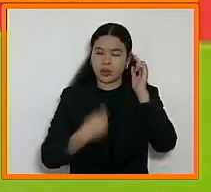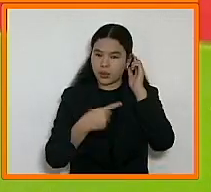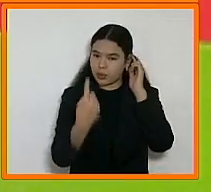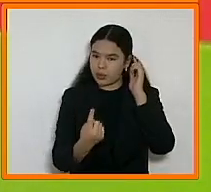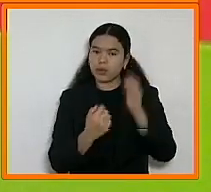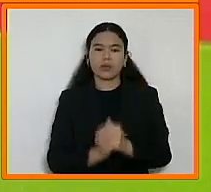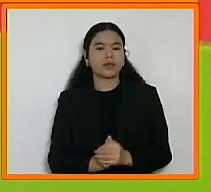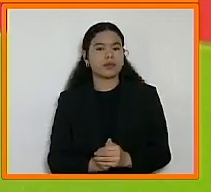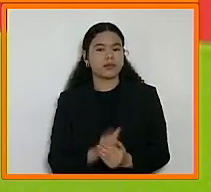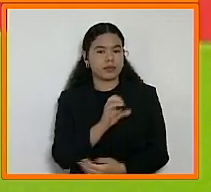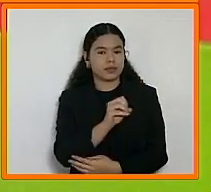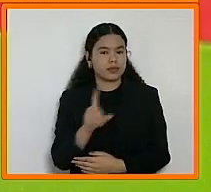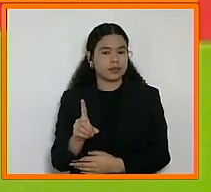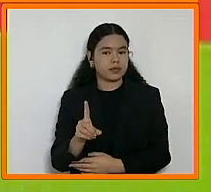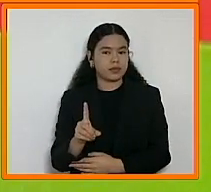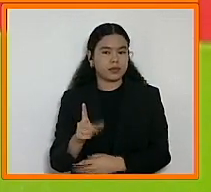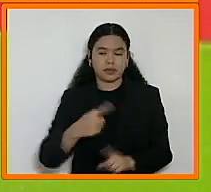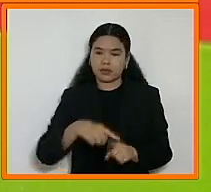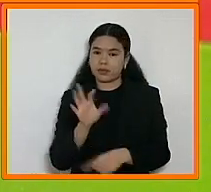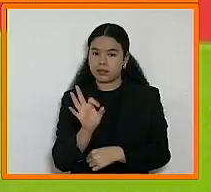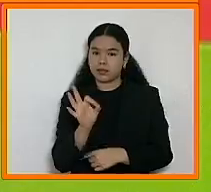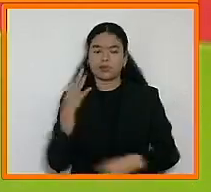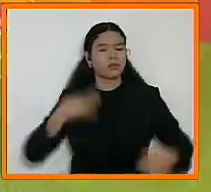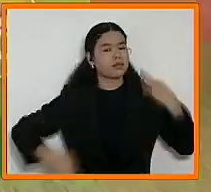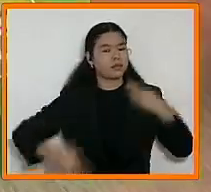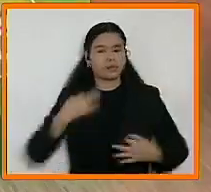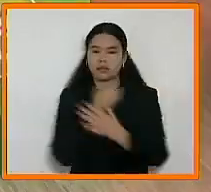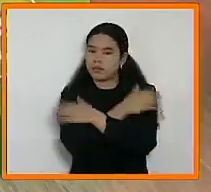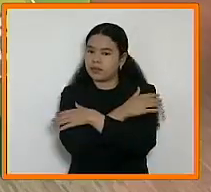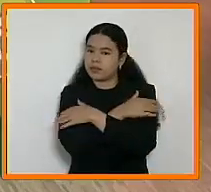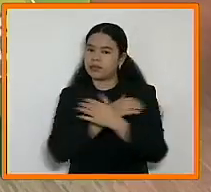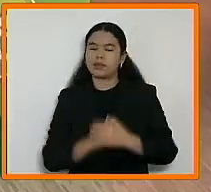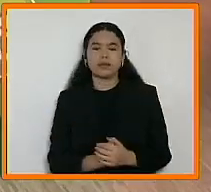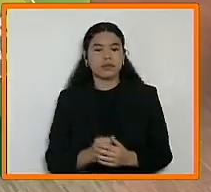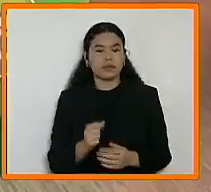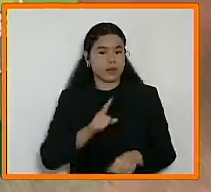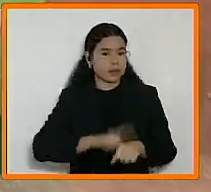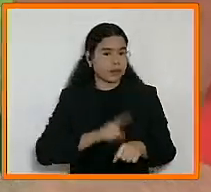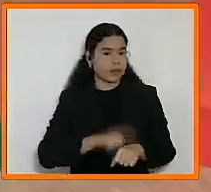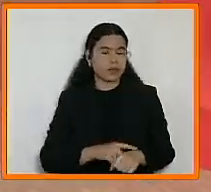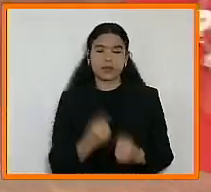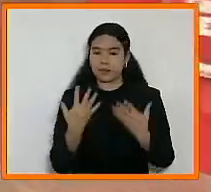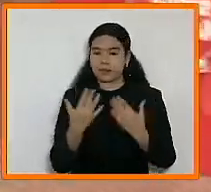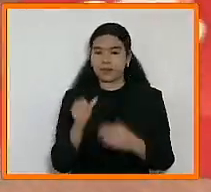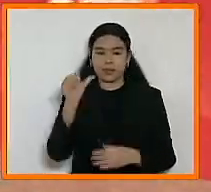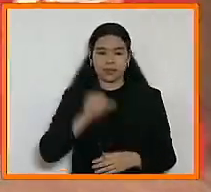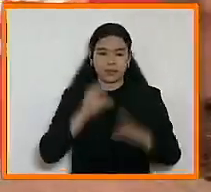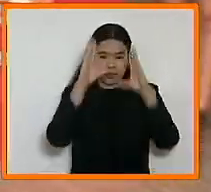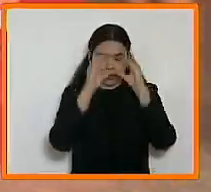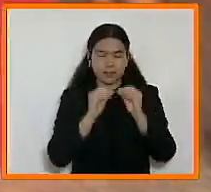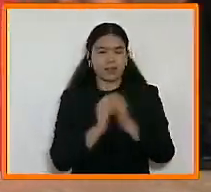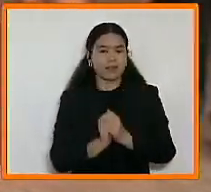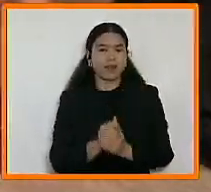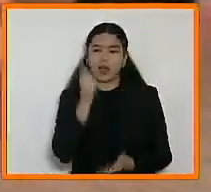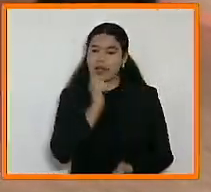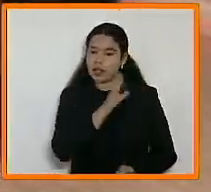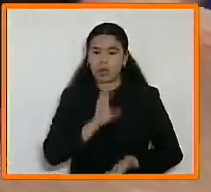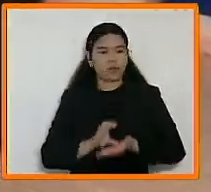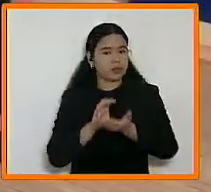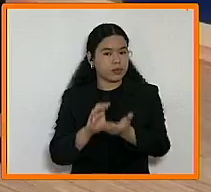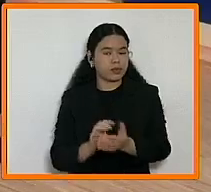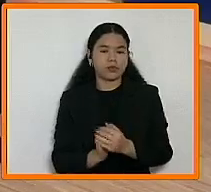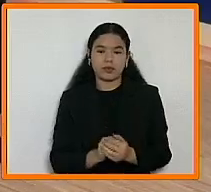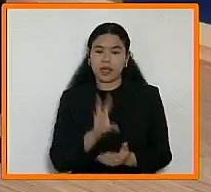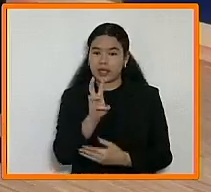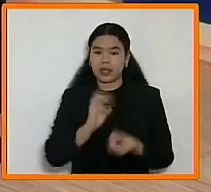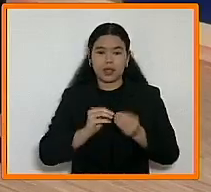1, 01, más 9. Muchas felicidades, se llegó el momento más esperado de la noche, Loto Super Premio y sus